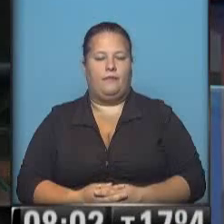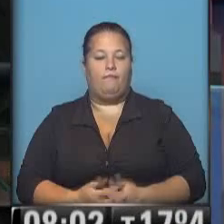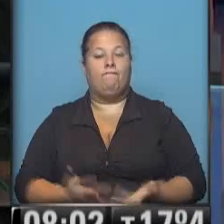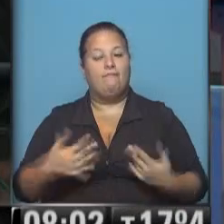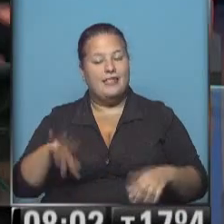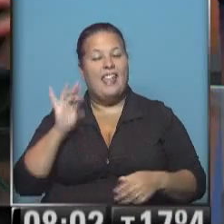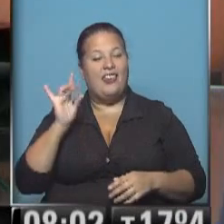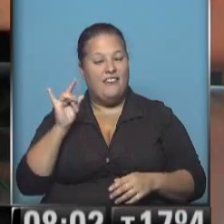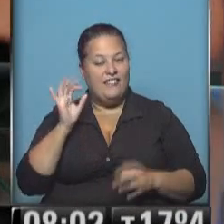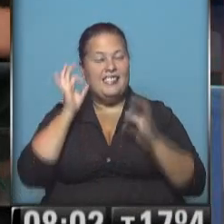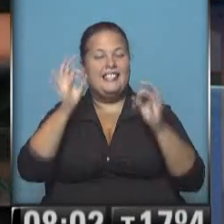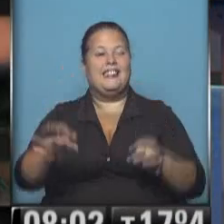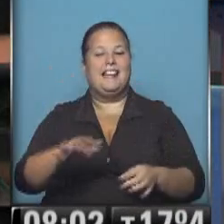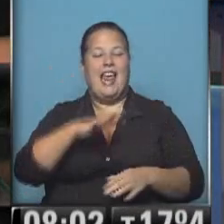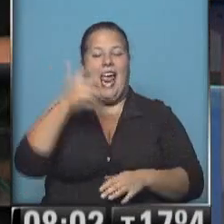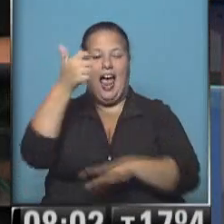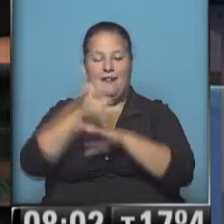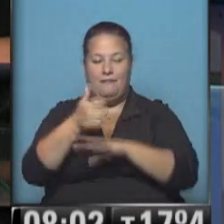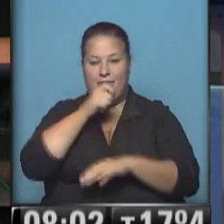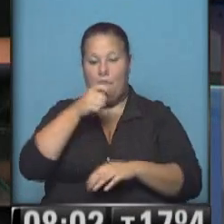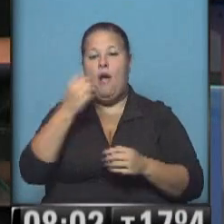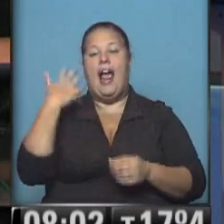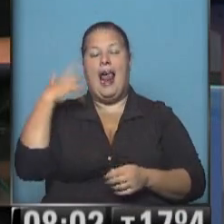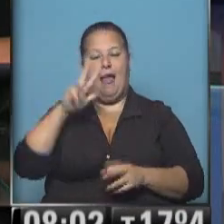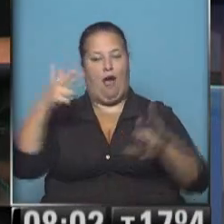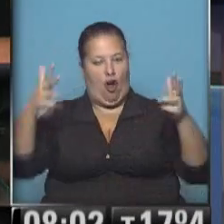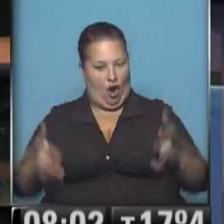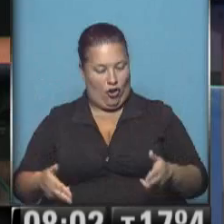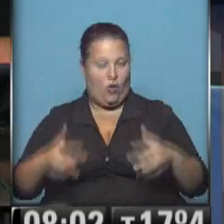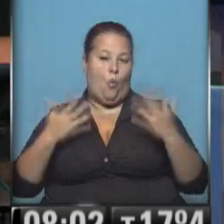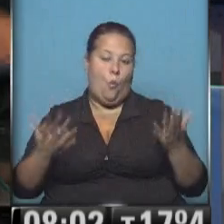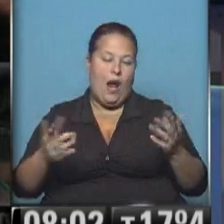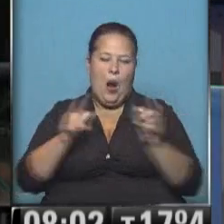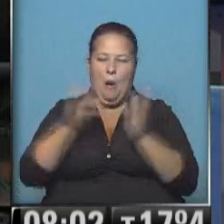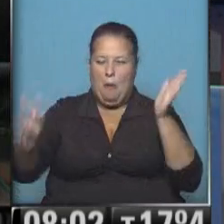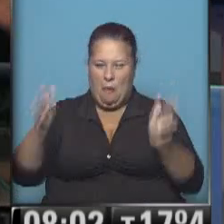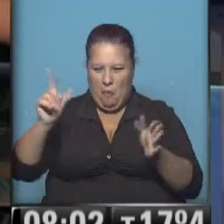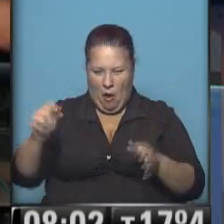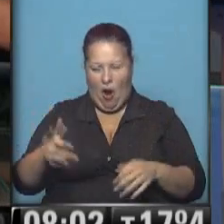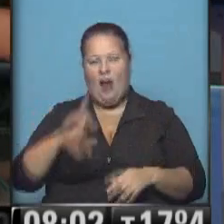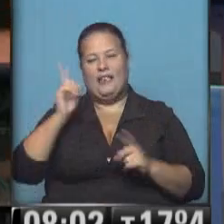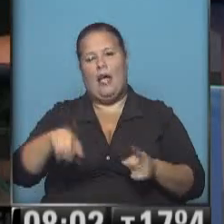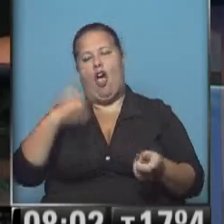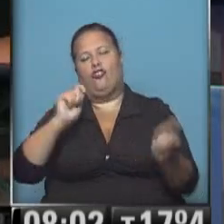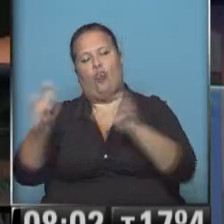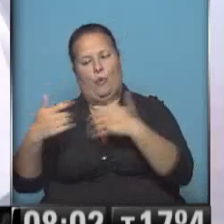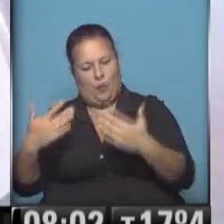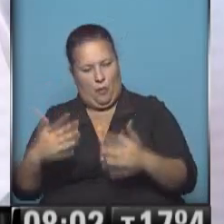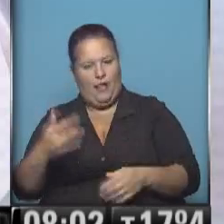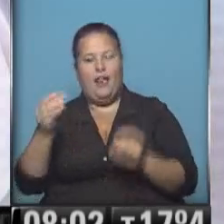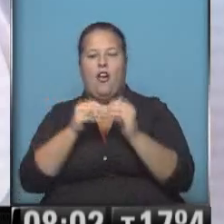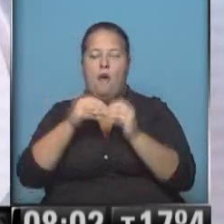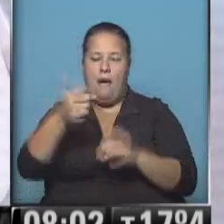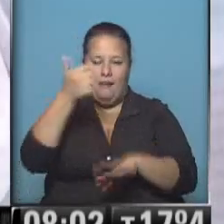Bueno, difícil llegar hasta el lugar donde se encuentra nuestro móvil, justamente porque la General Paz está cortada. Bueno, es un tramo nada más. Sí, y también hay opciones, recordemos. Ariel